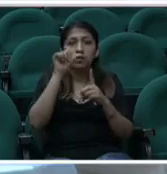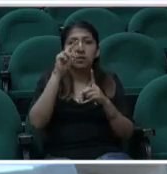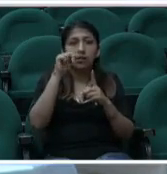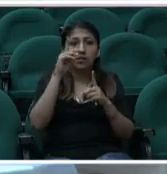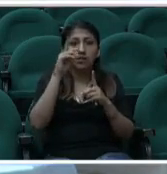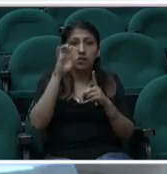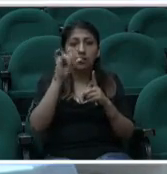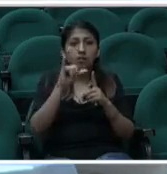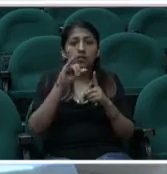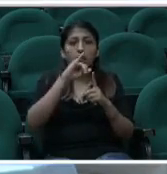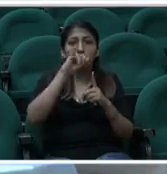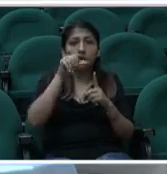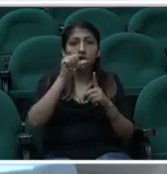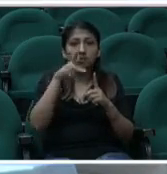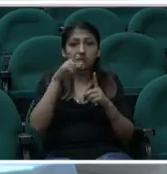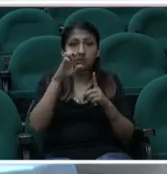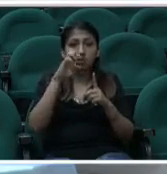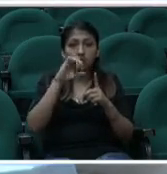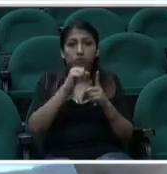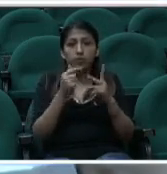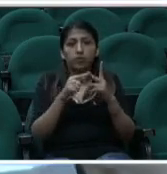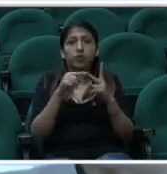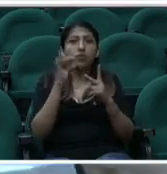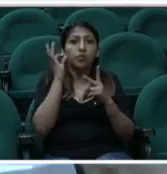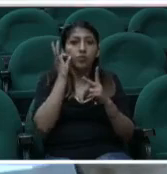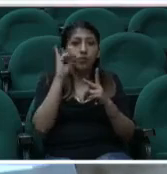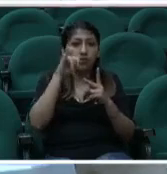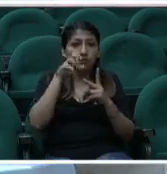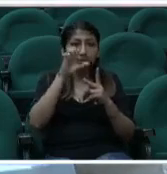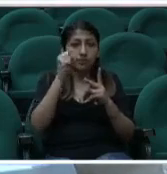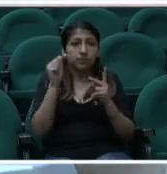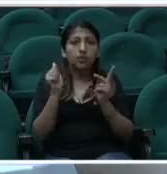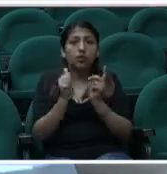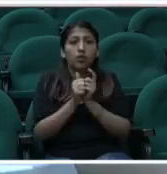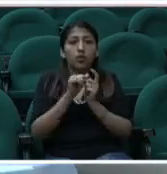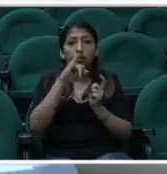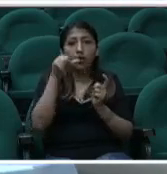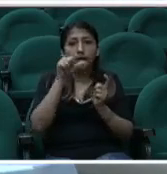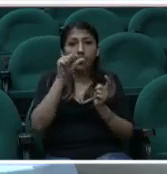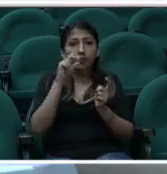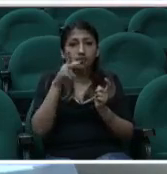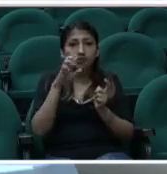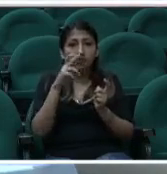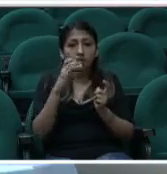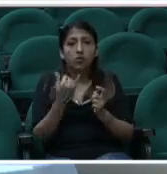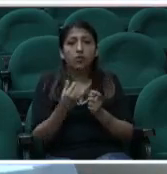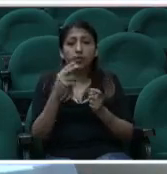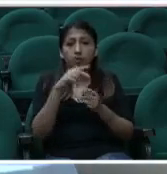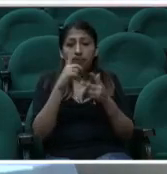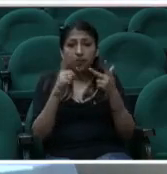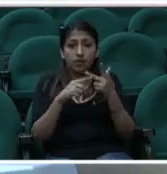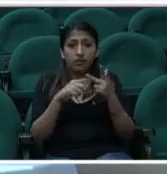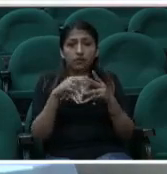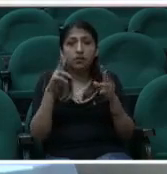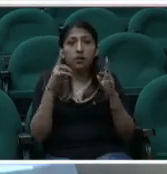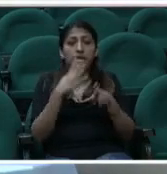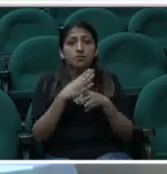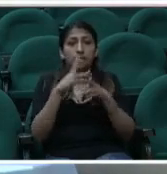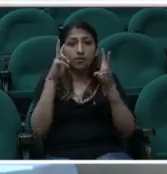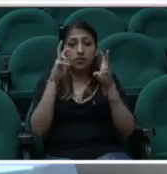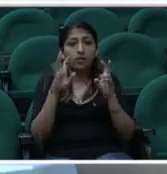y granda y la pareja 2 y niermann y achero si indicarles que en esta parte 3 se van a hablar temas